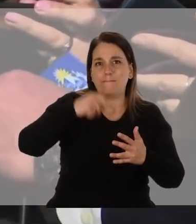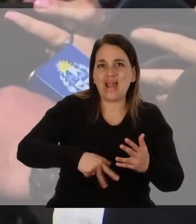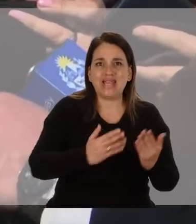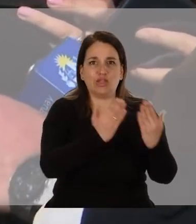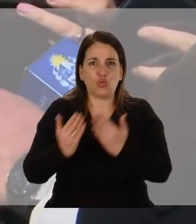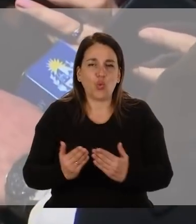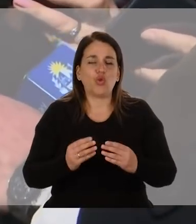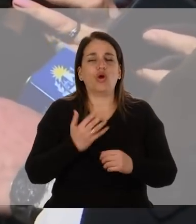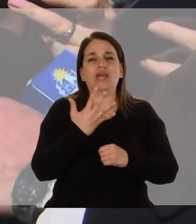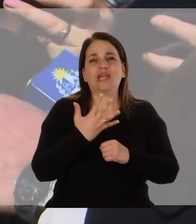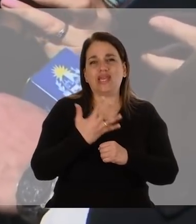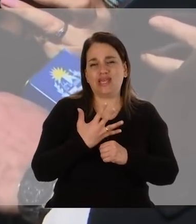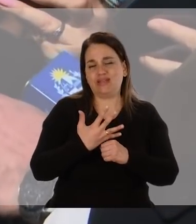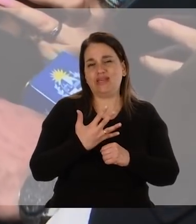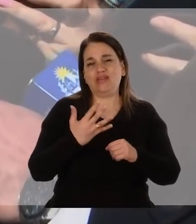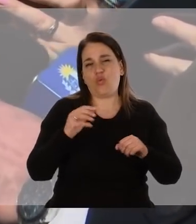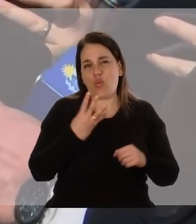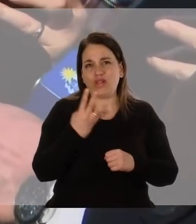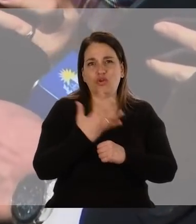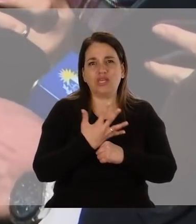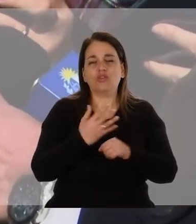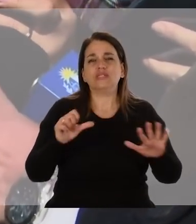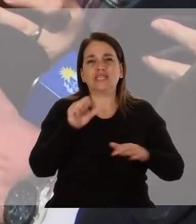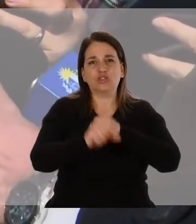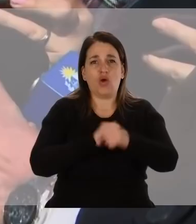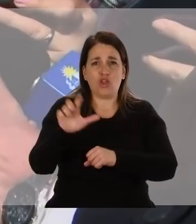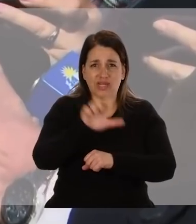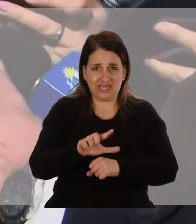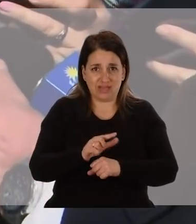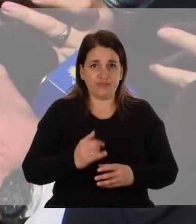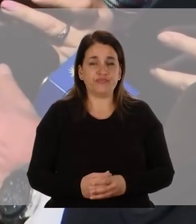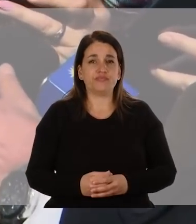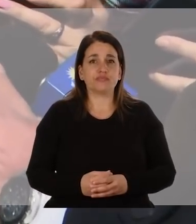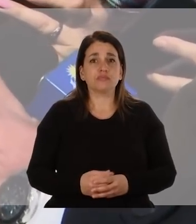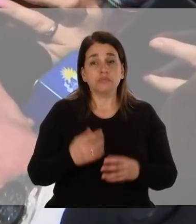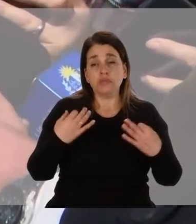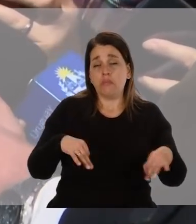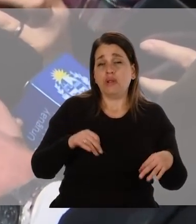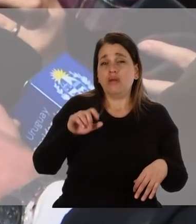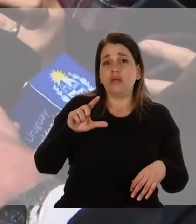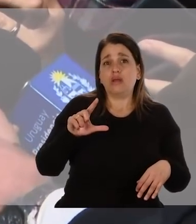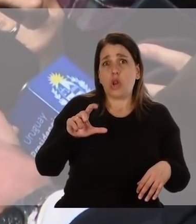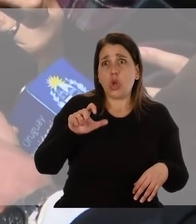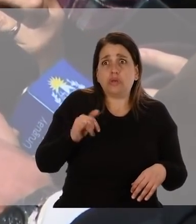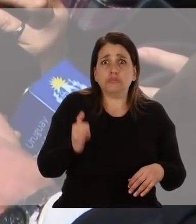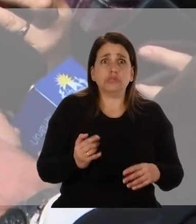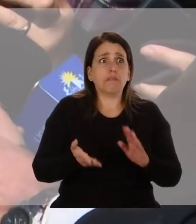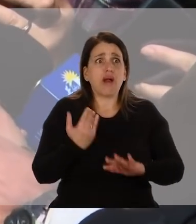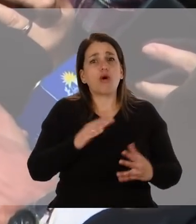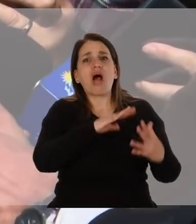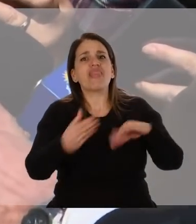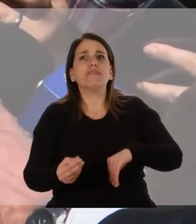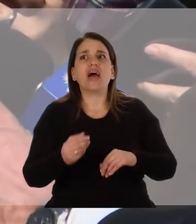los planes de estudio, especialmente también el bachillerato, pero otros planes también? Me parece lógico, me parece más adecuado a los